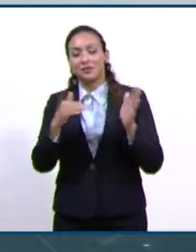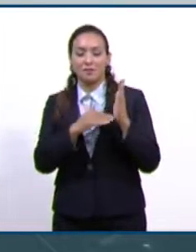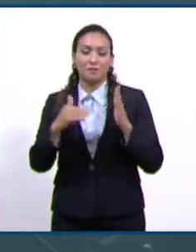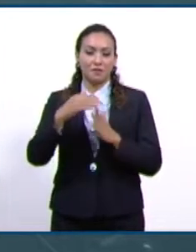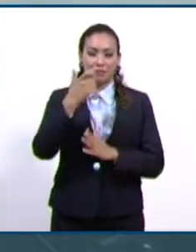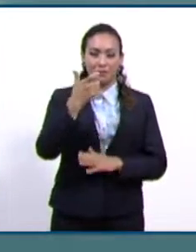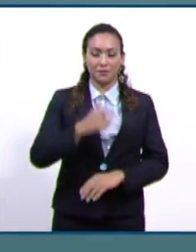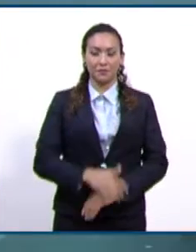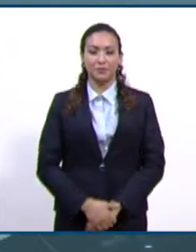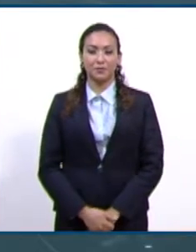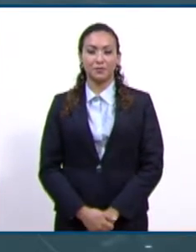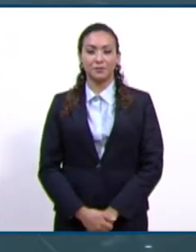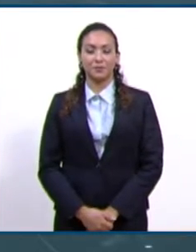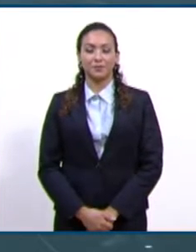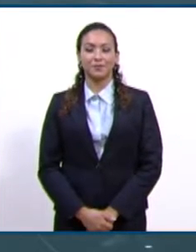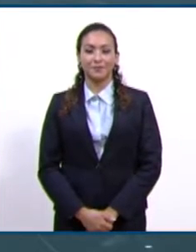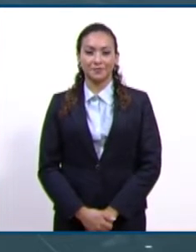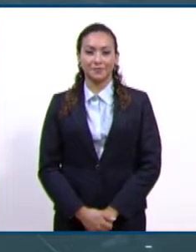pesos.